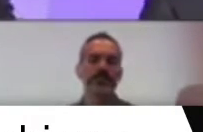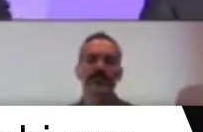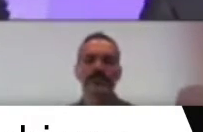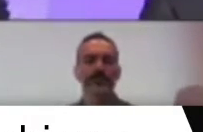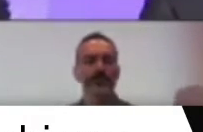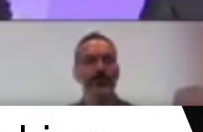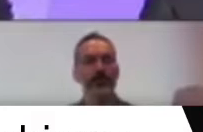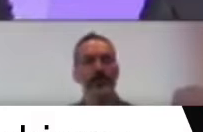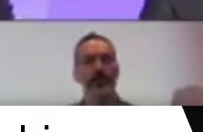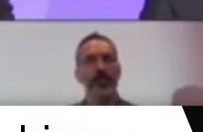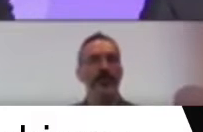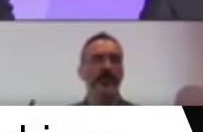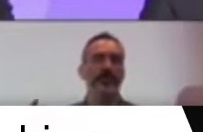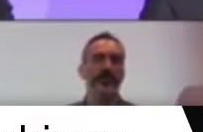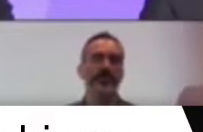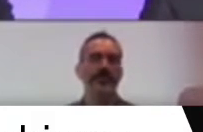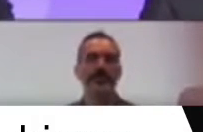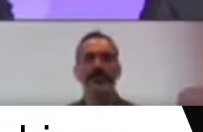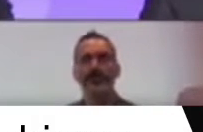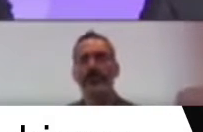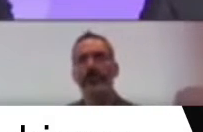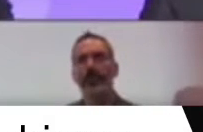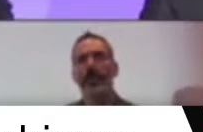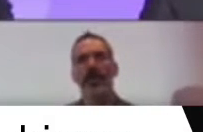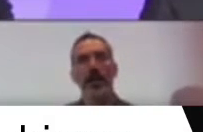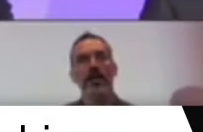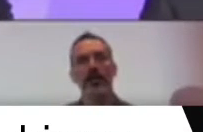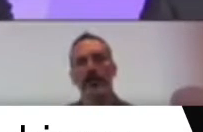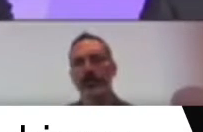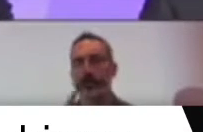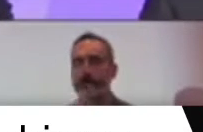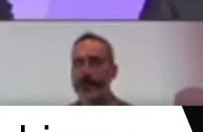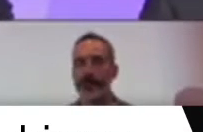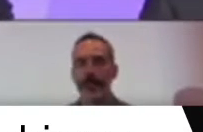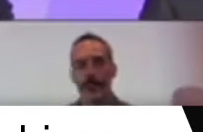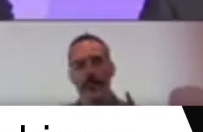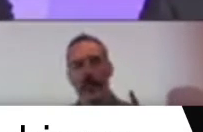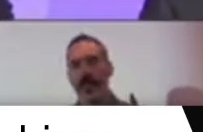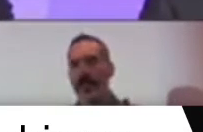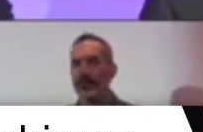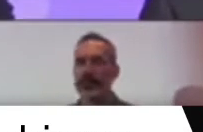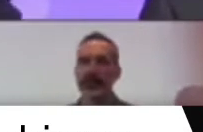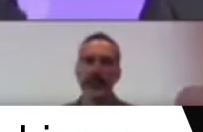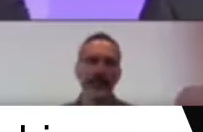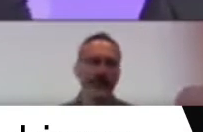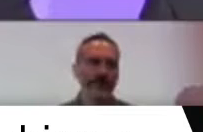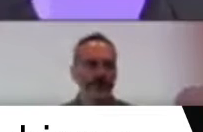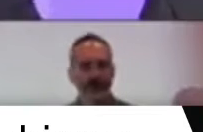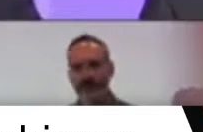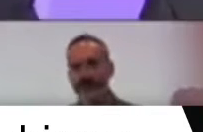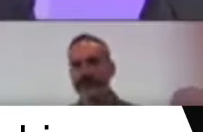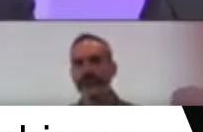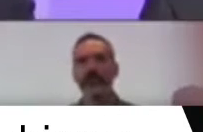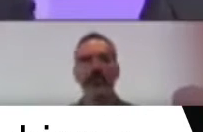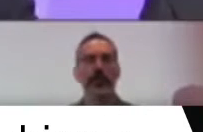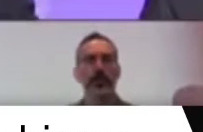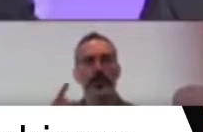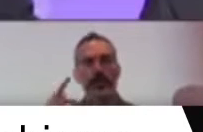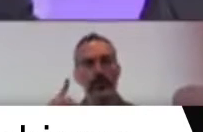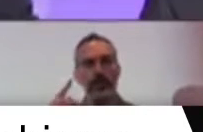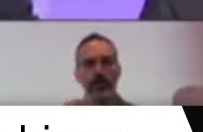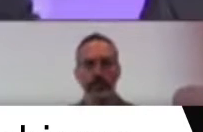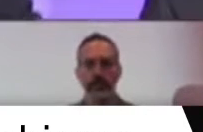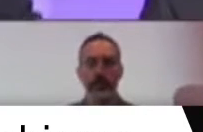historia. Esto es una tragedia que afecta a México. Y Puebla no es una isla